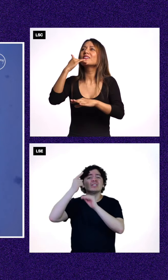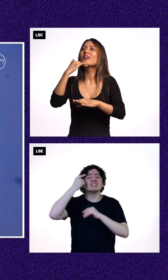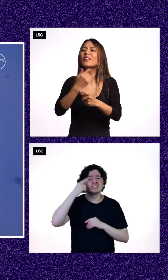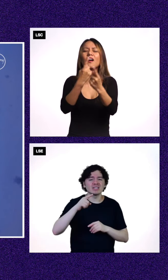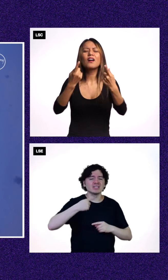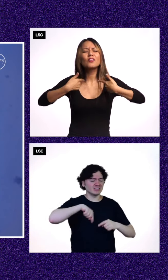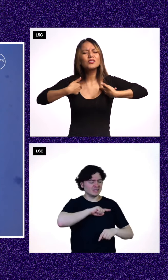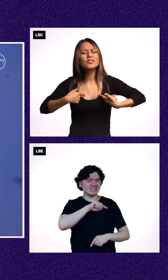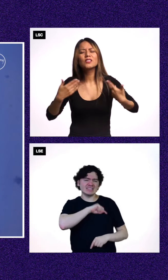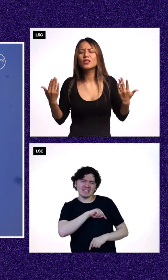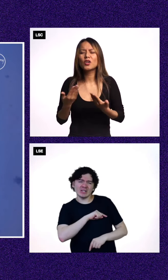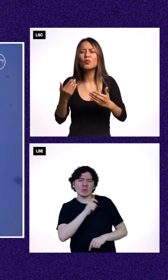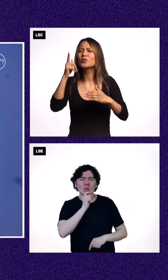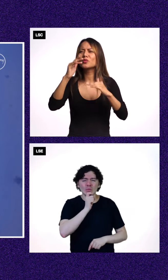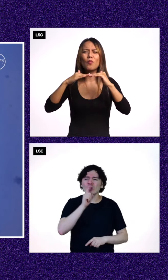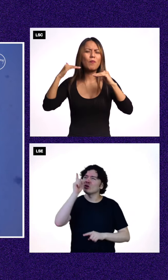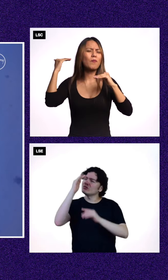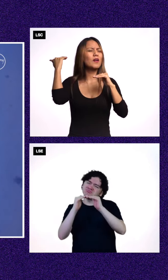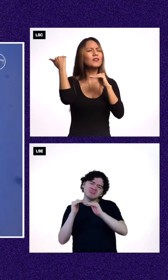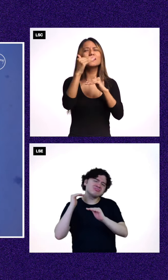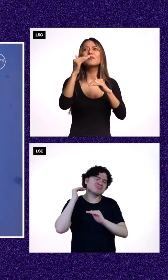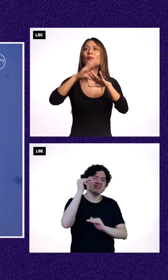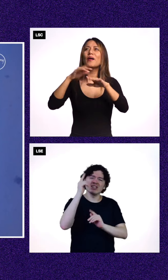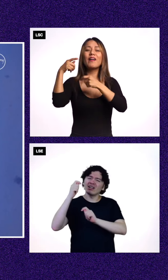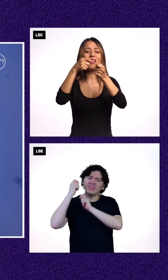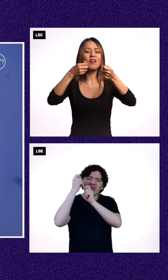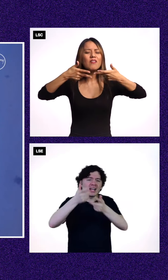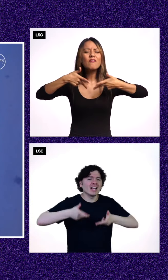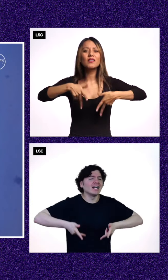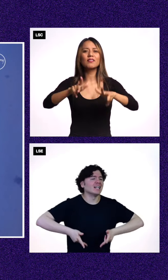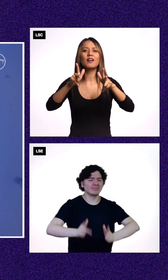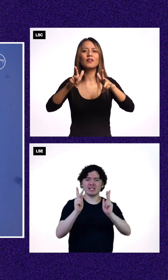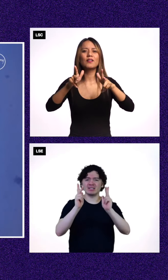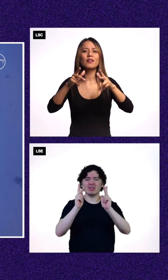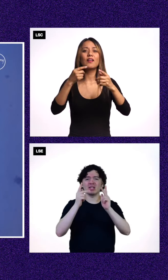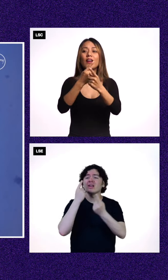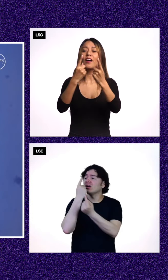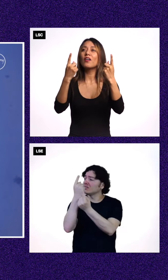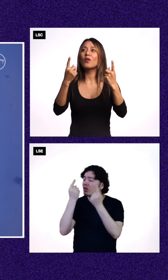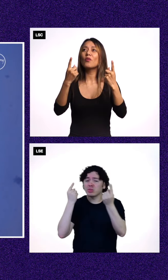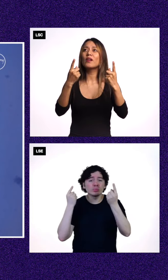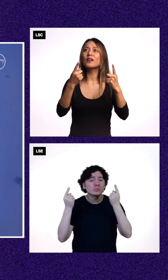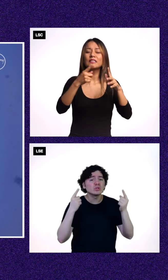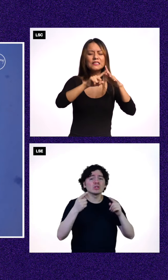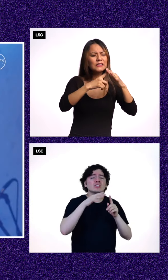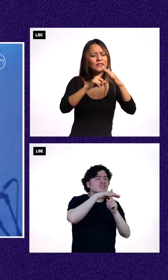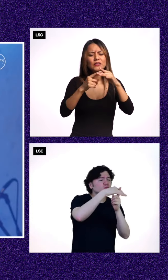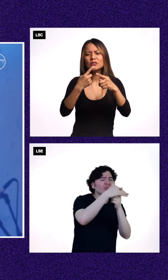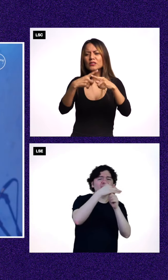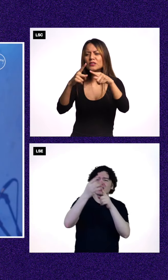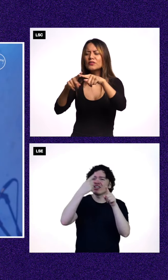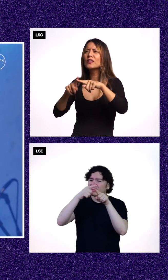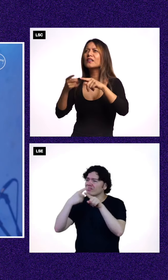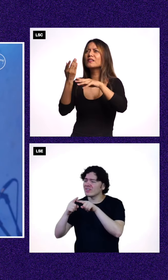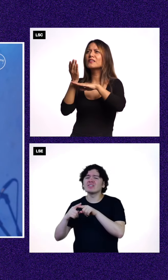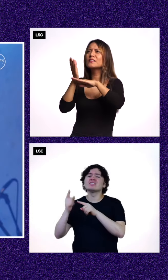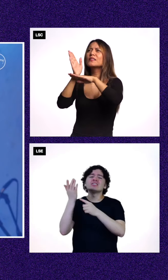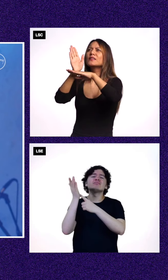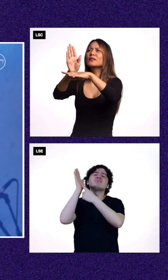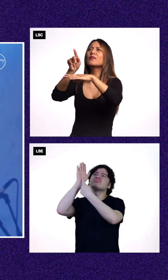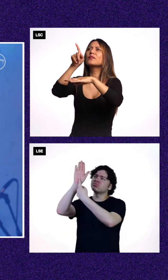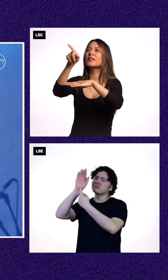eso, eres poderoso para traer libertad. Señor, hoy ponemos delante de ti cada una de estas realidades. Señor, en estos papeles